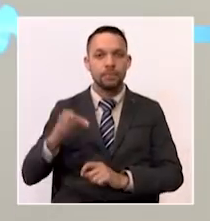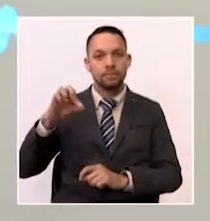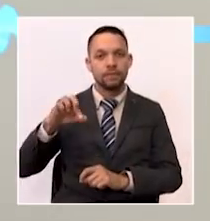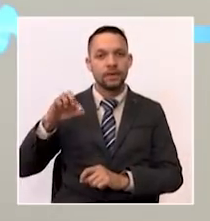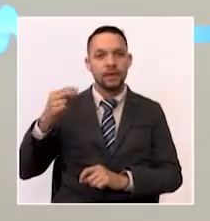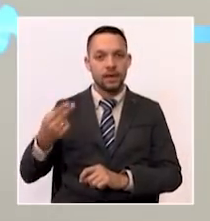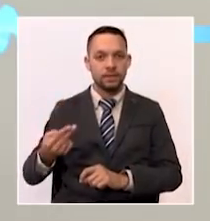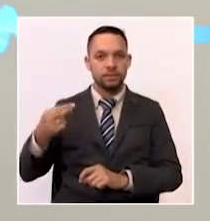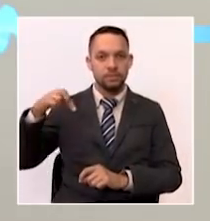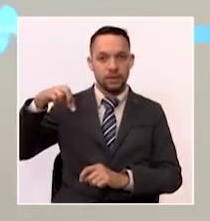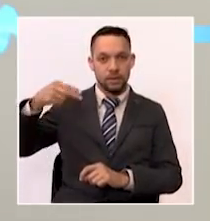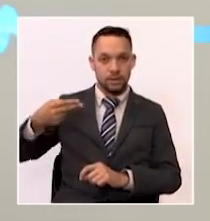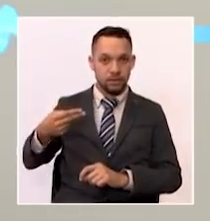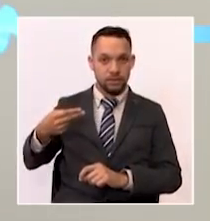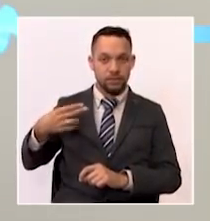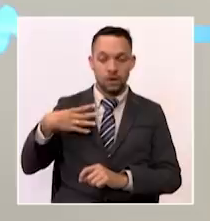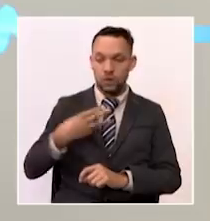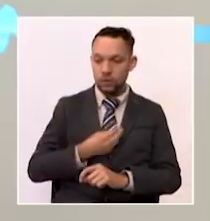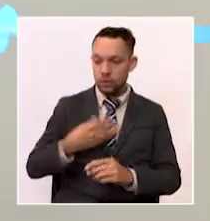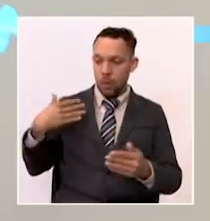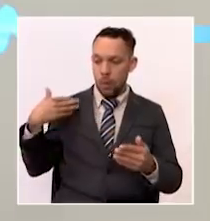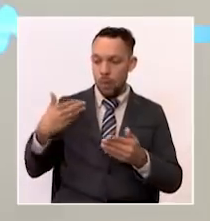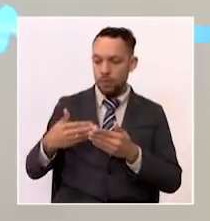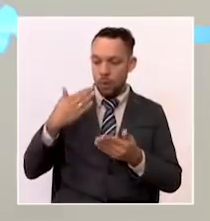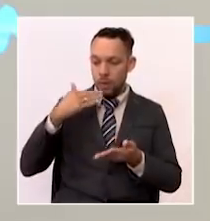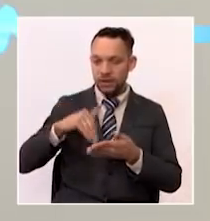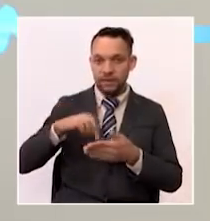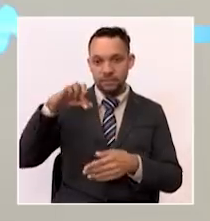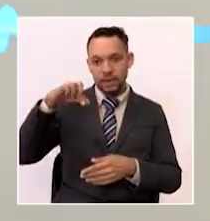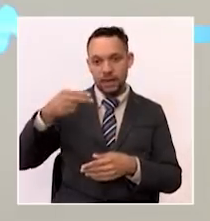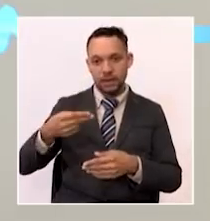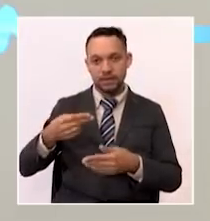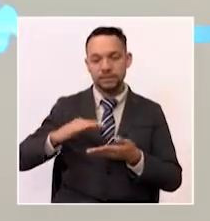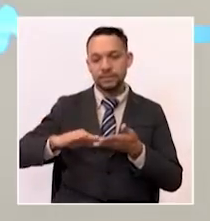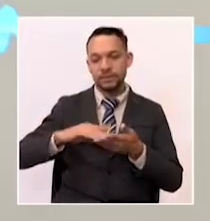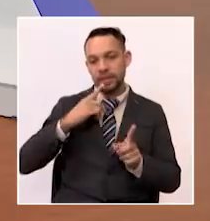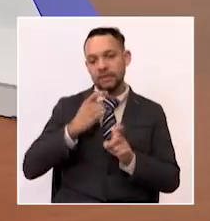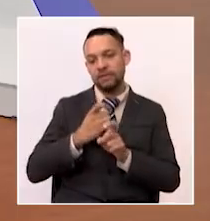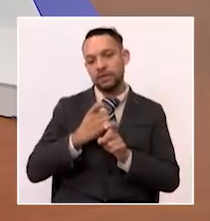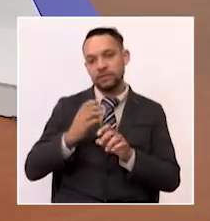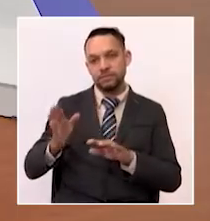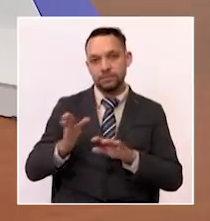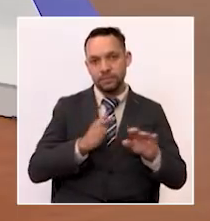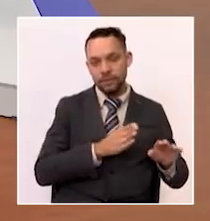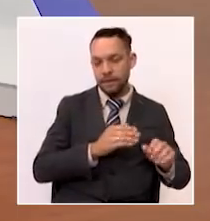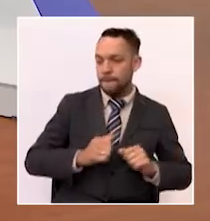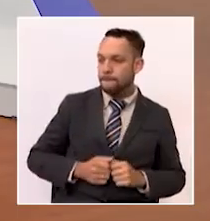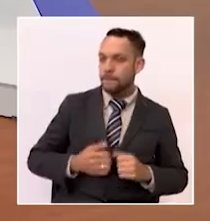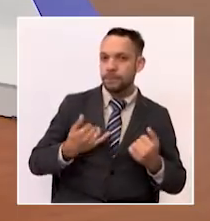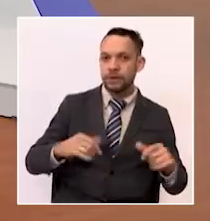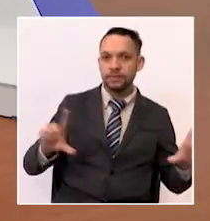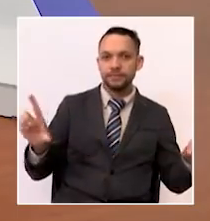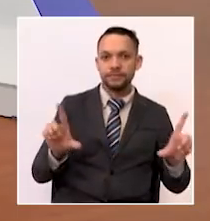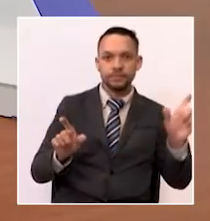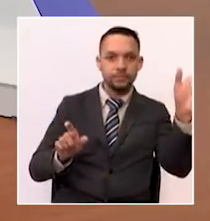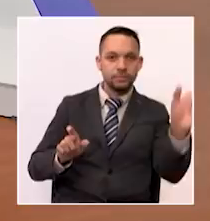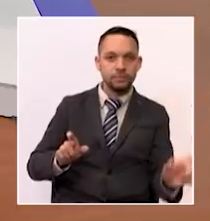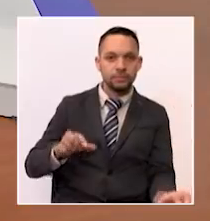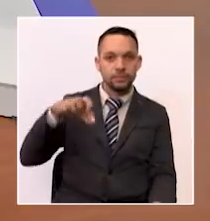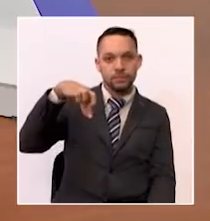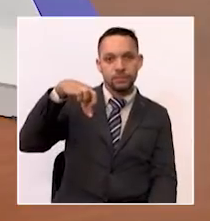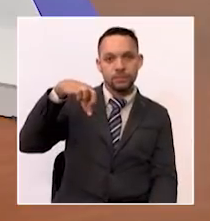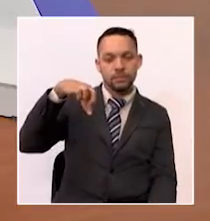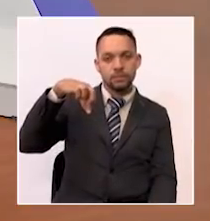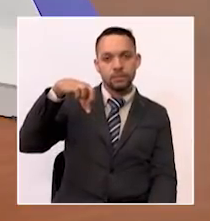cuando vamos a tratarlas, devolverles ese pH es casi imposible. No es fácil. Por aquí hay una pregunta de una televidente que se llama Patricia Sánchez.